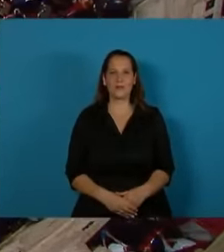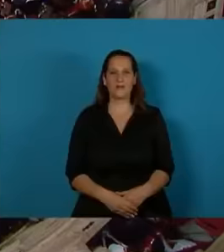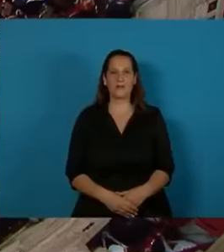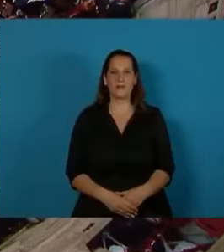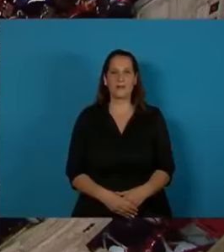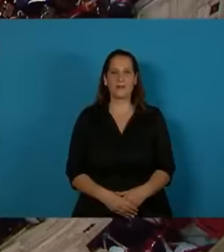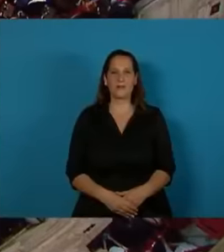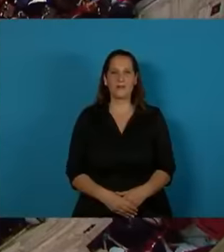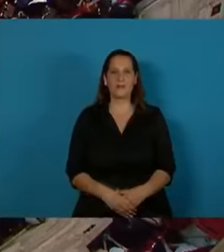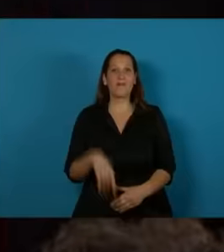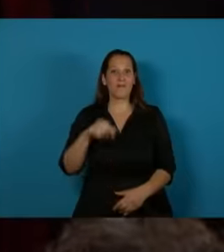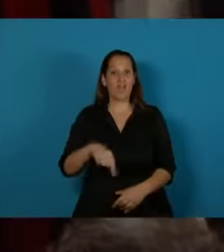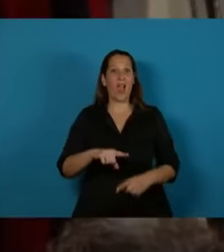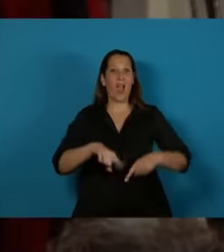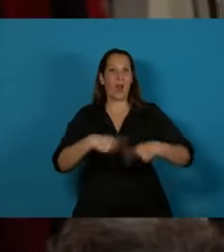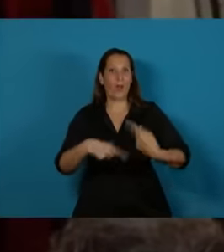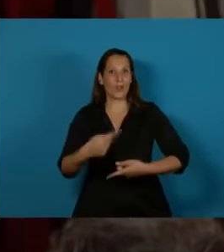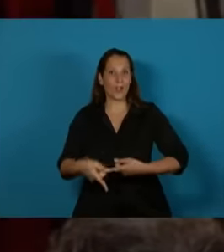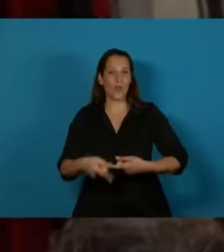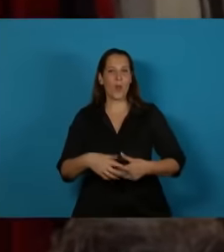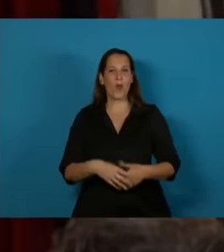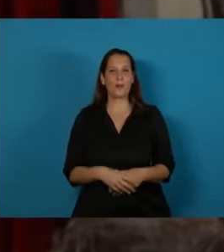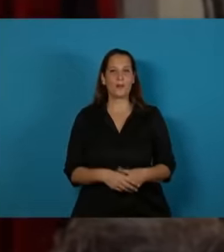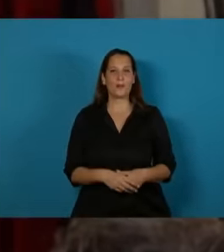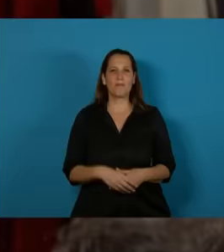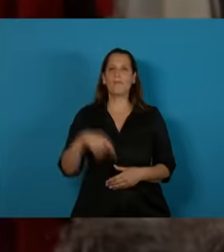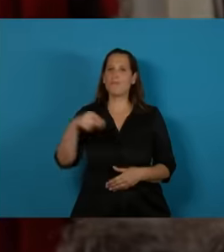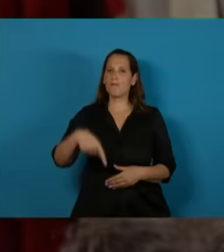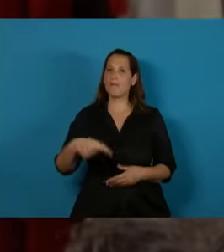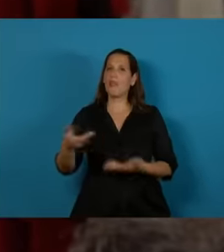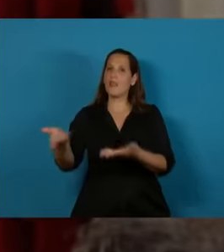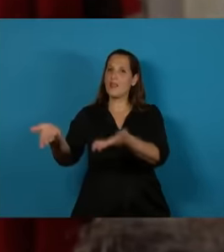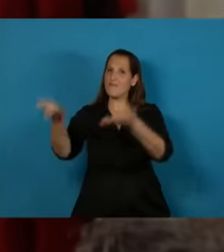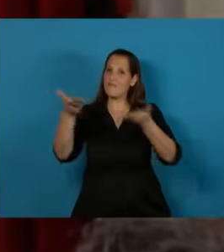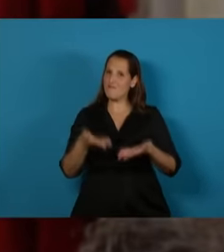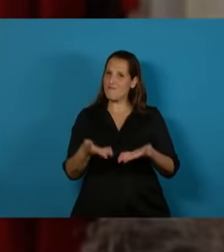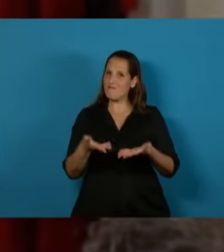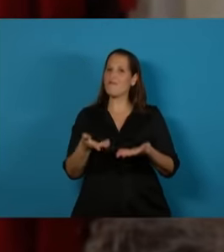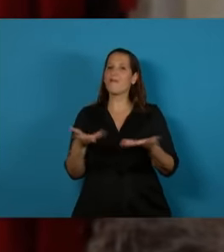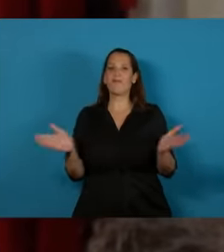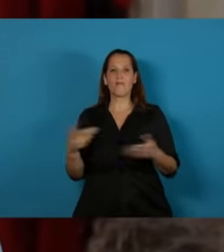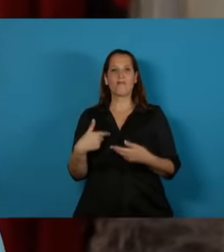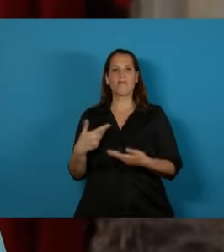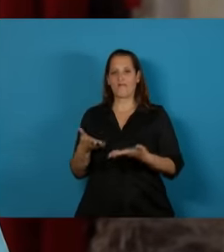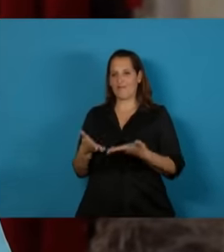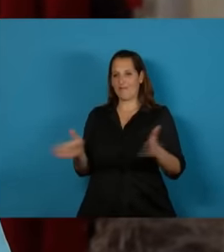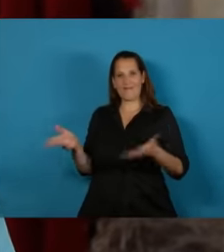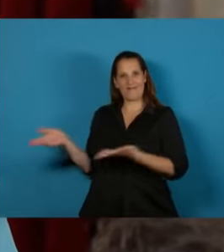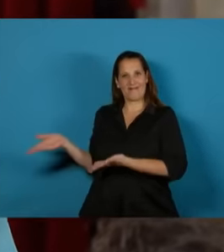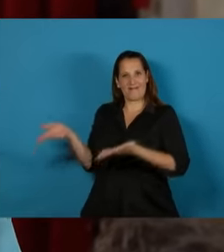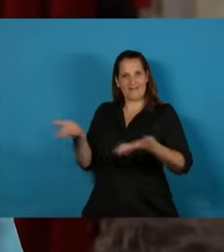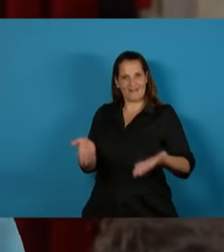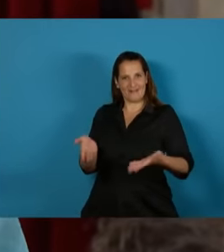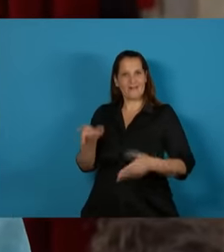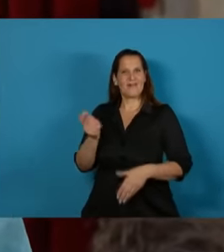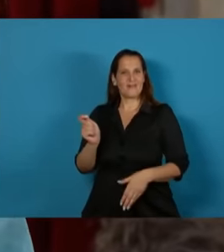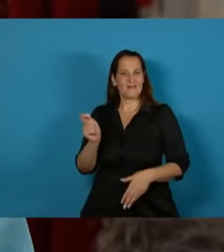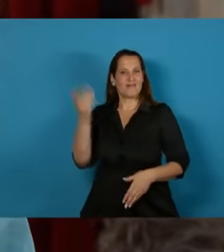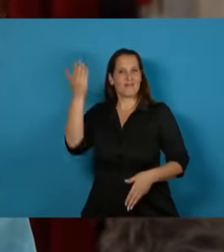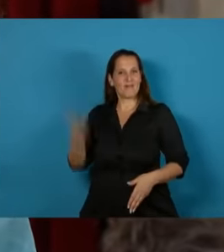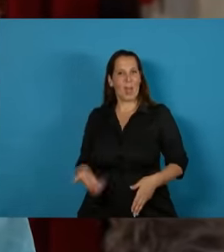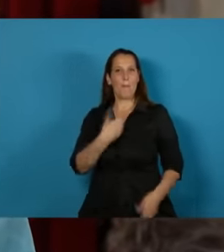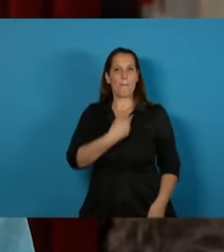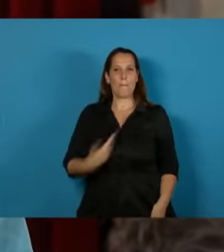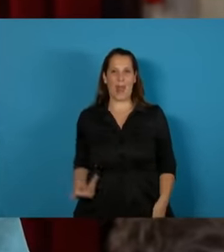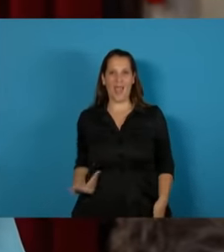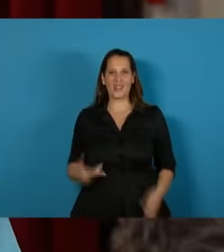Continúa la Asamblea. Invito a ingresar a este recinto al señor presidente de la